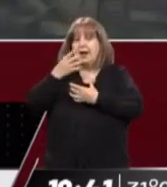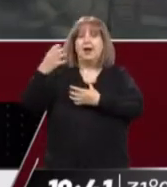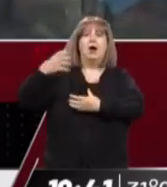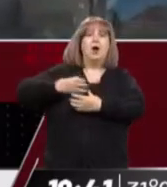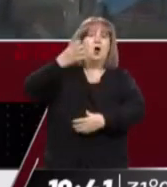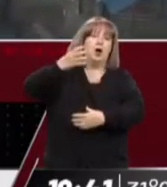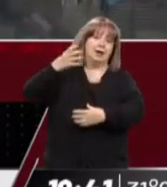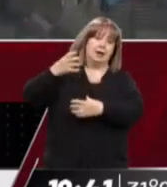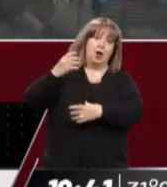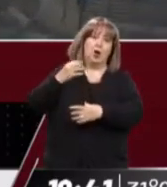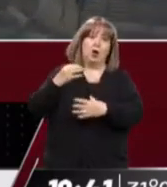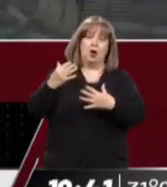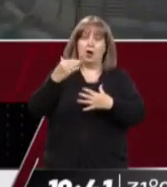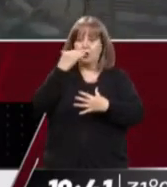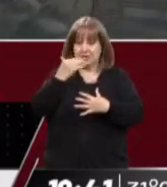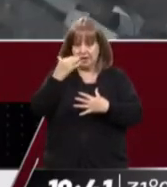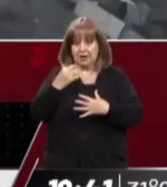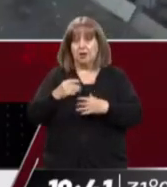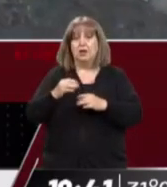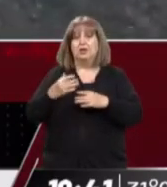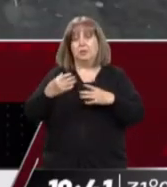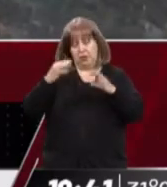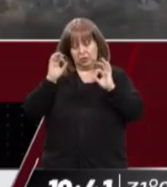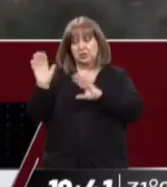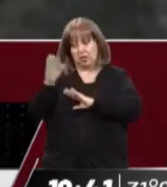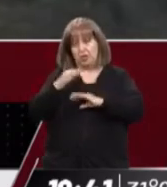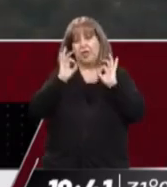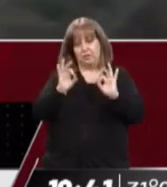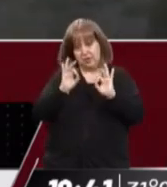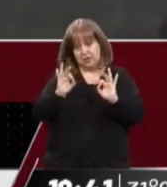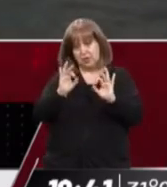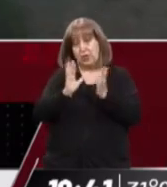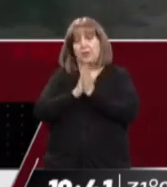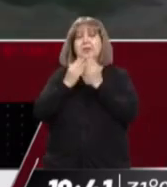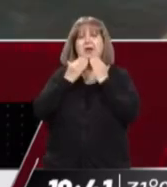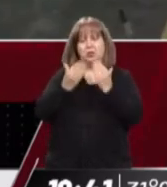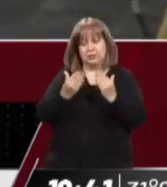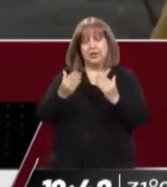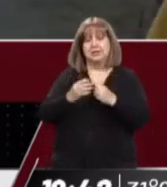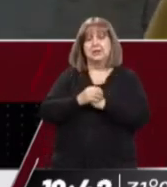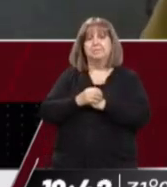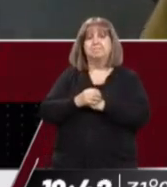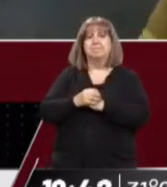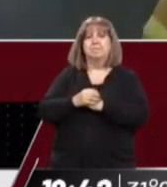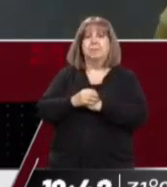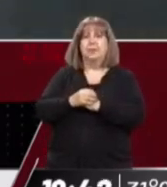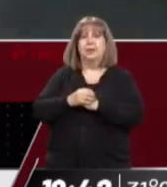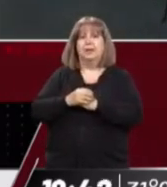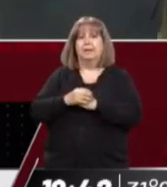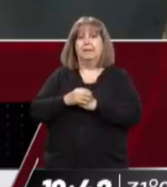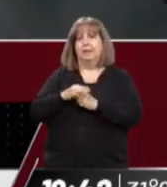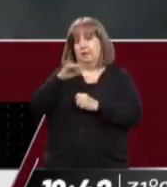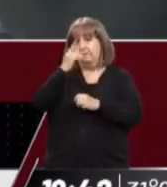que tengan problemas no hay ningún afectado No hay ningún afectado Muchísimas gracias a ustedes que tengan bien gracias bueno lo dejamos